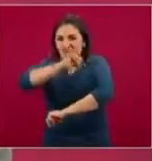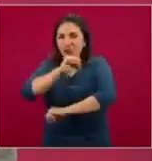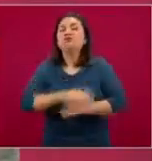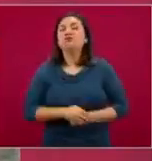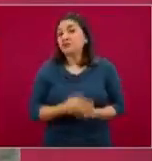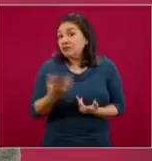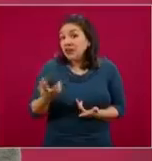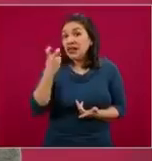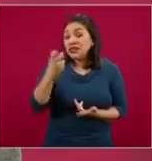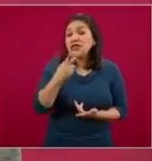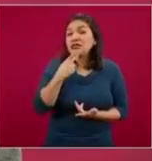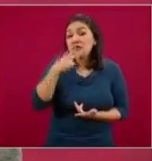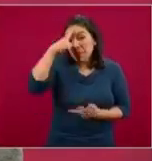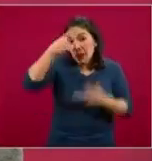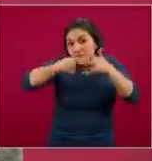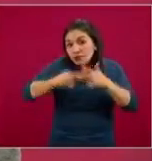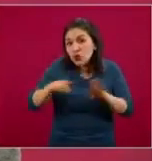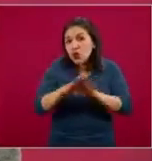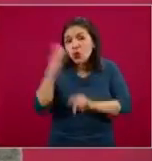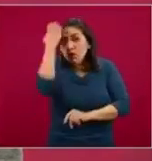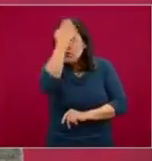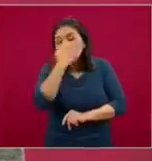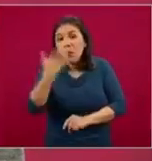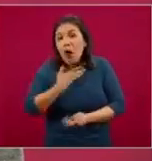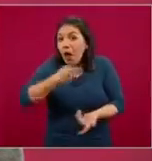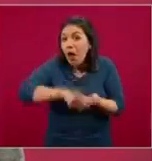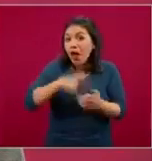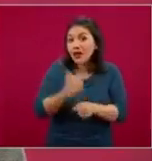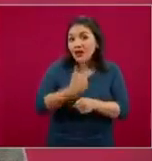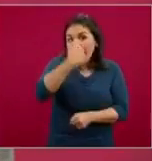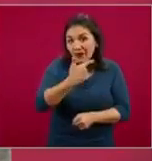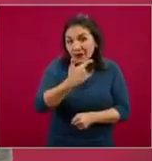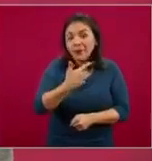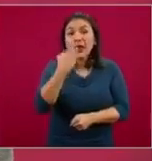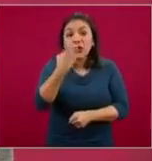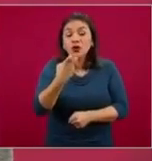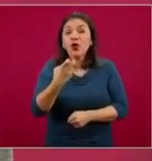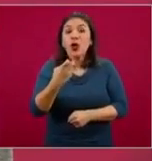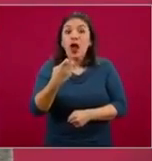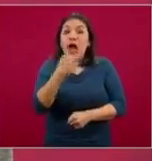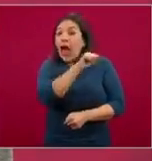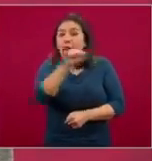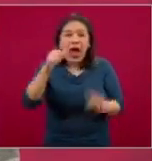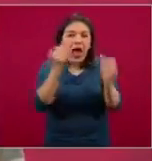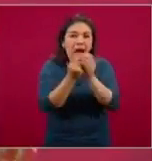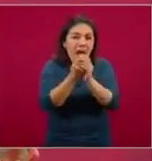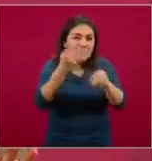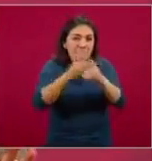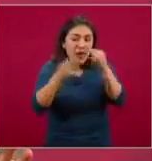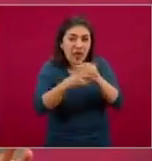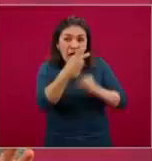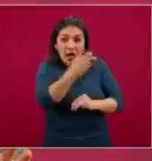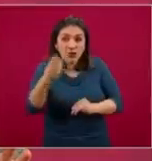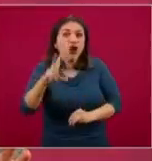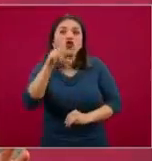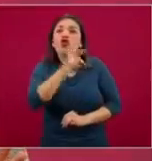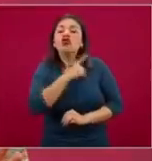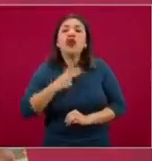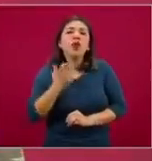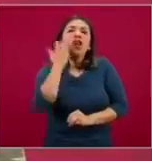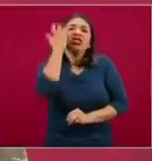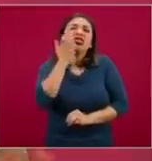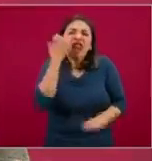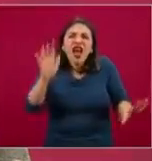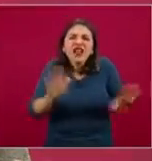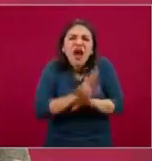instrumento de medición o de evaluación del riesgo. Y los instrumentos de evaluación no deben ser alterados, porque